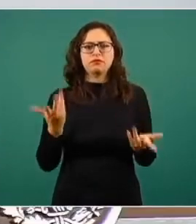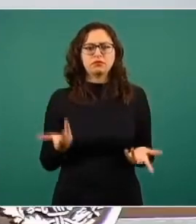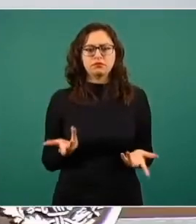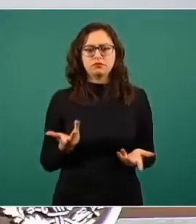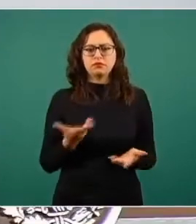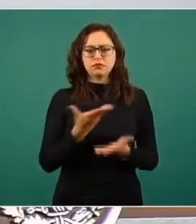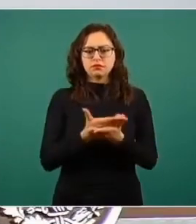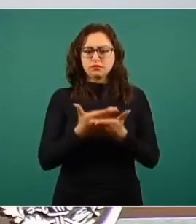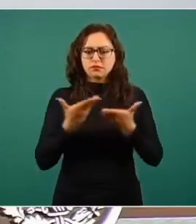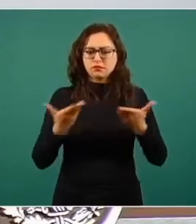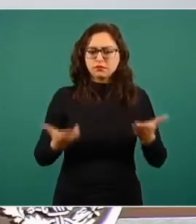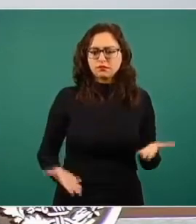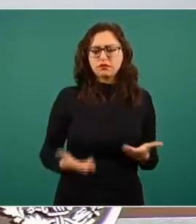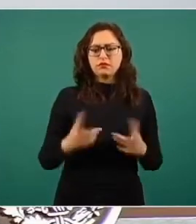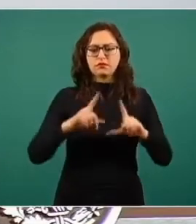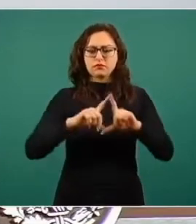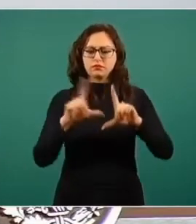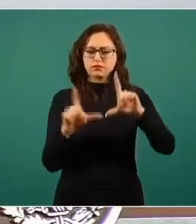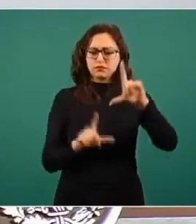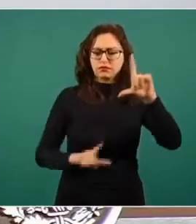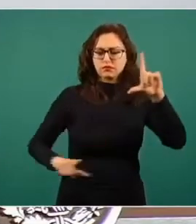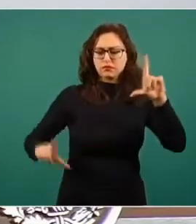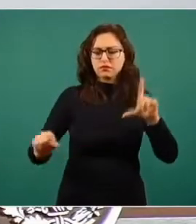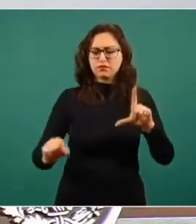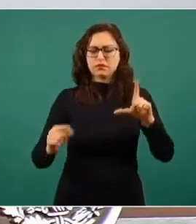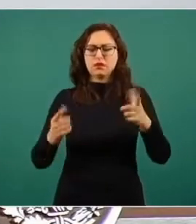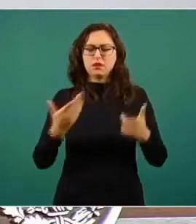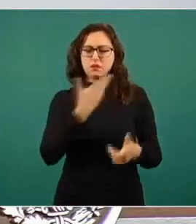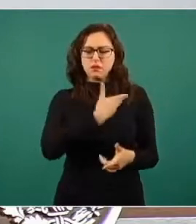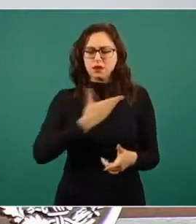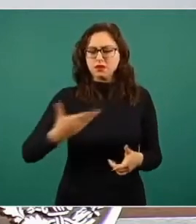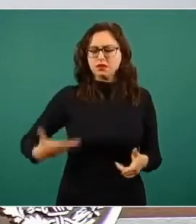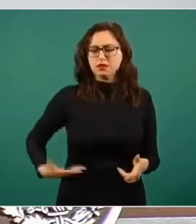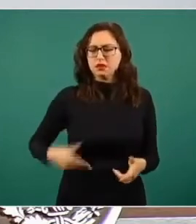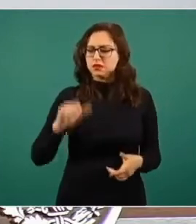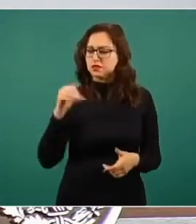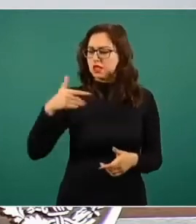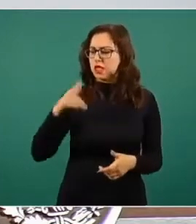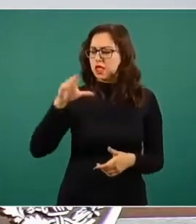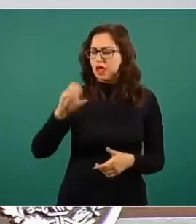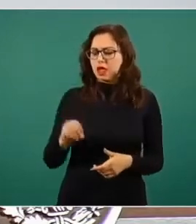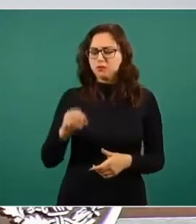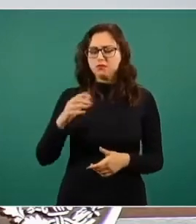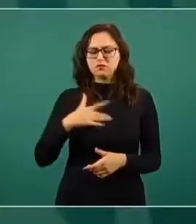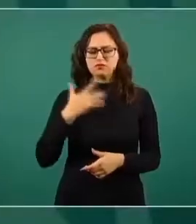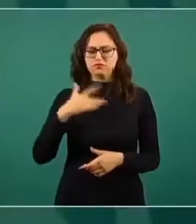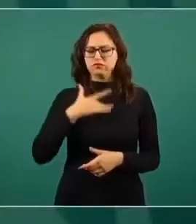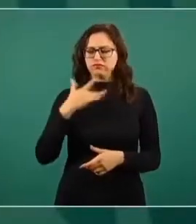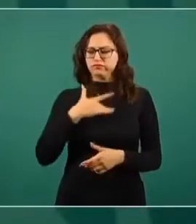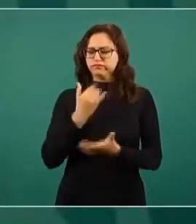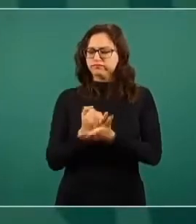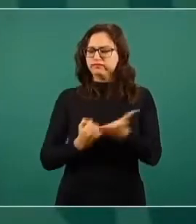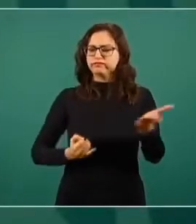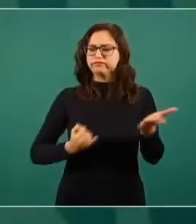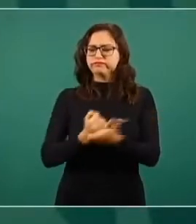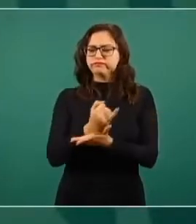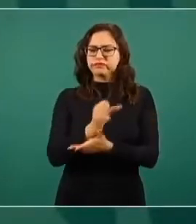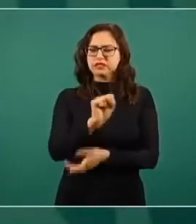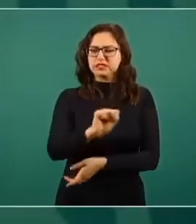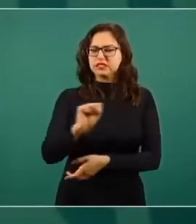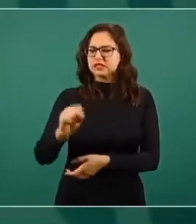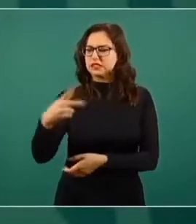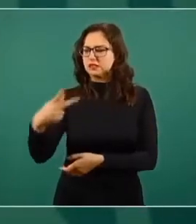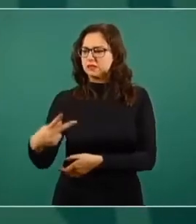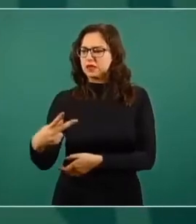mujer encabece la construcción de la paz y coordine al Gabinete de Seguridad, es para sumarnos de